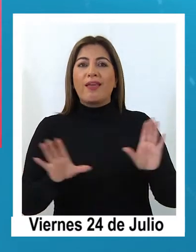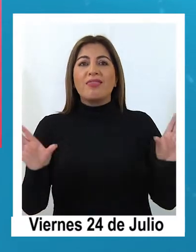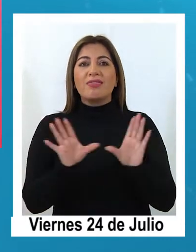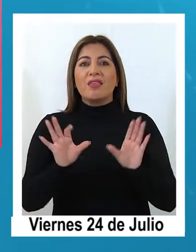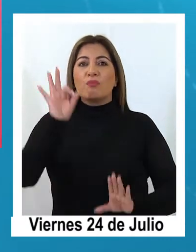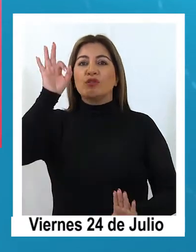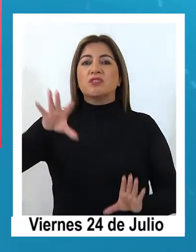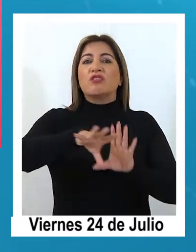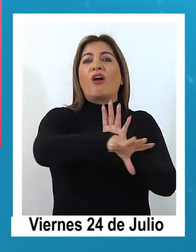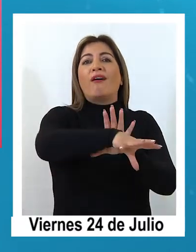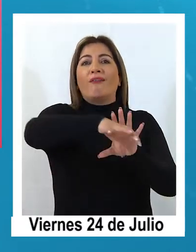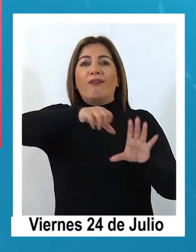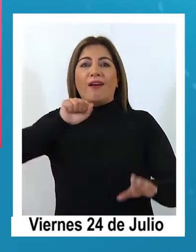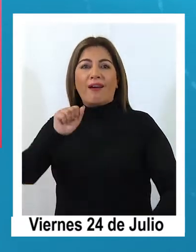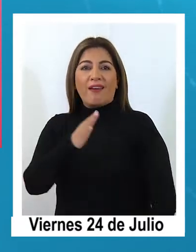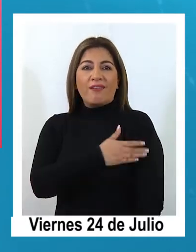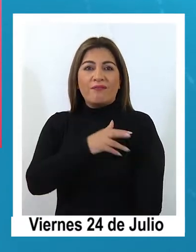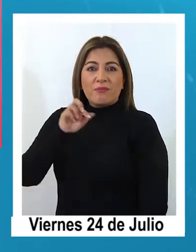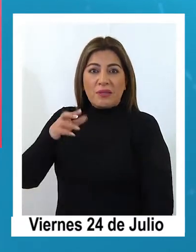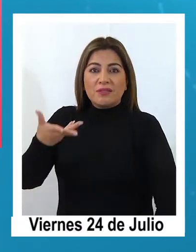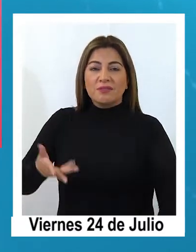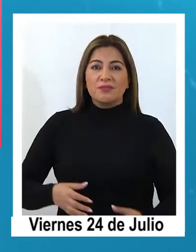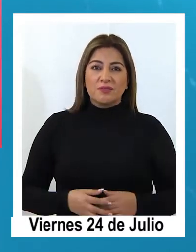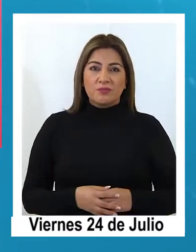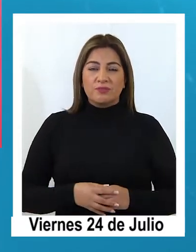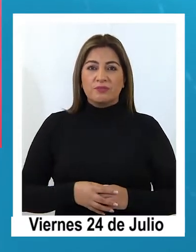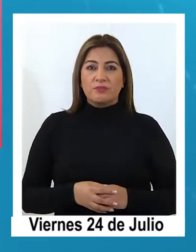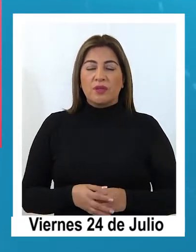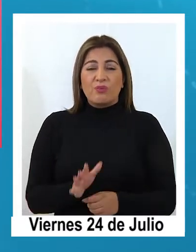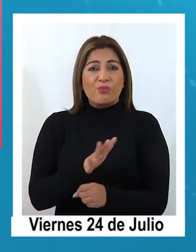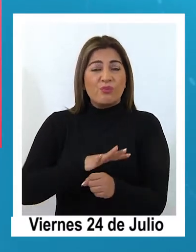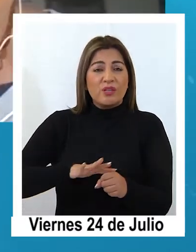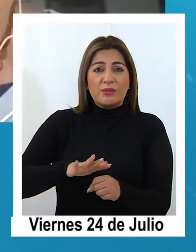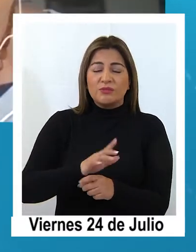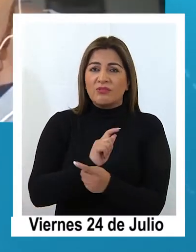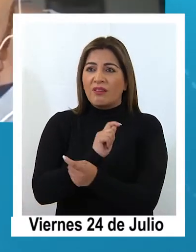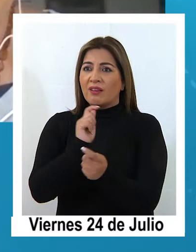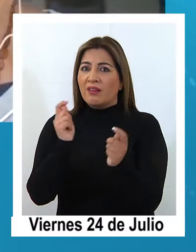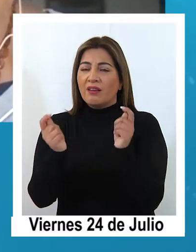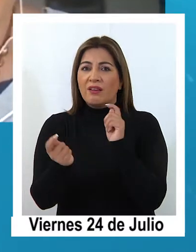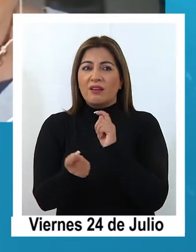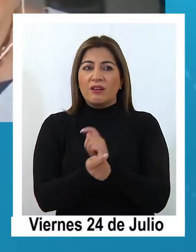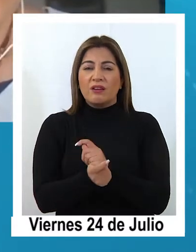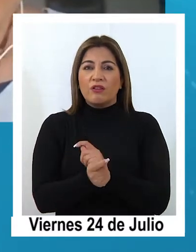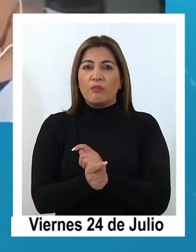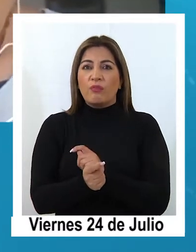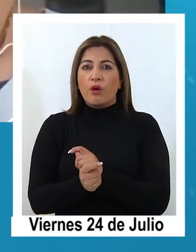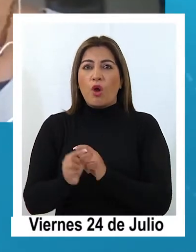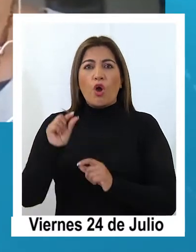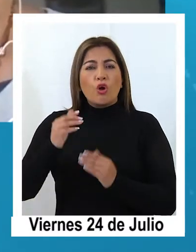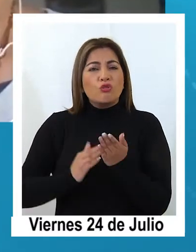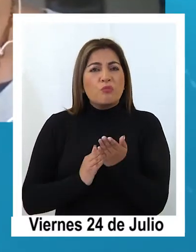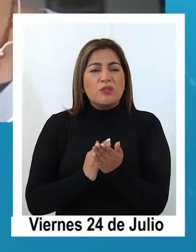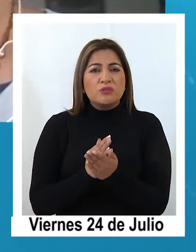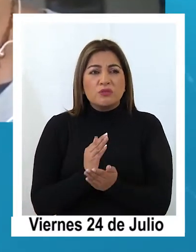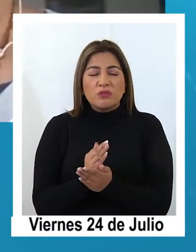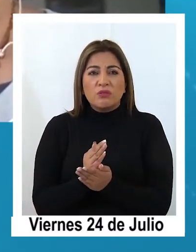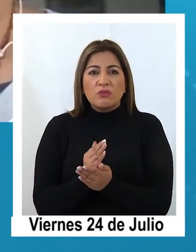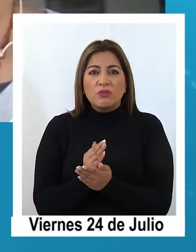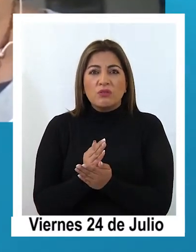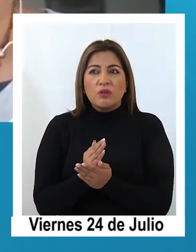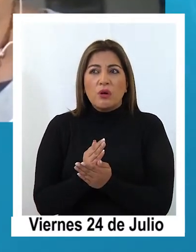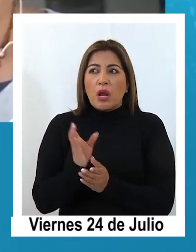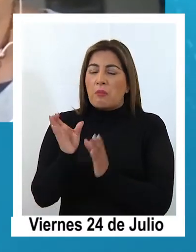10% del retiro de los fondos de AFP. Y una situación que se transformó un poco en una bola de nieve, que partió con